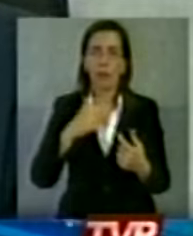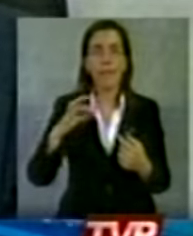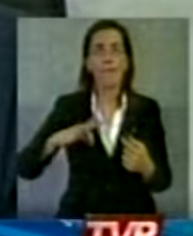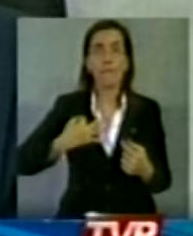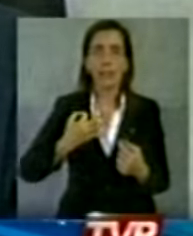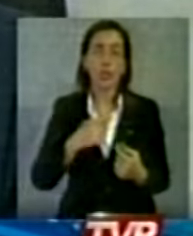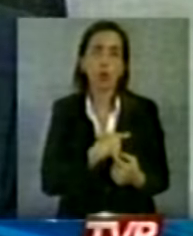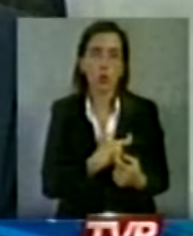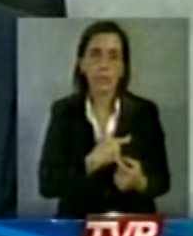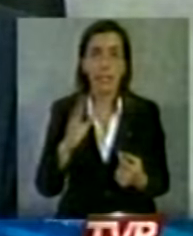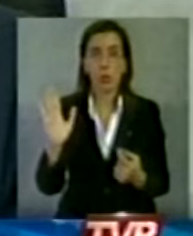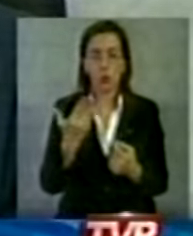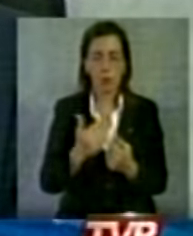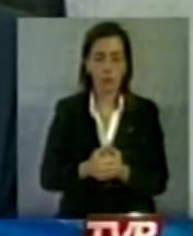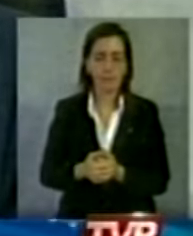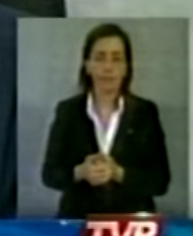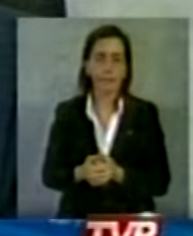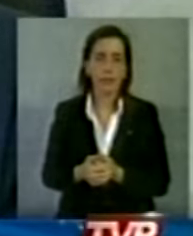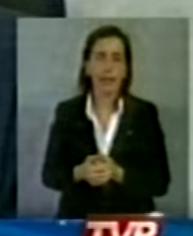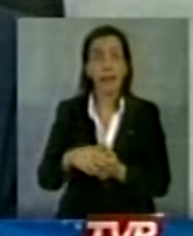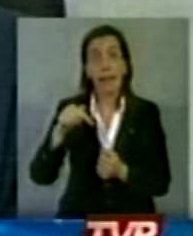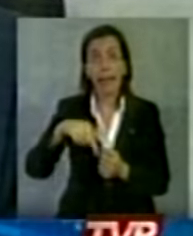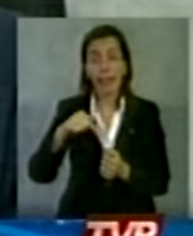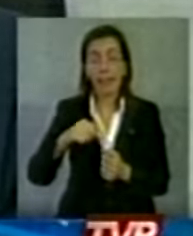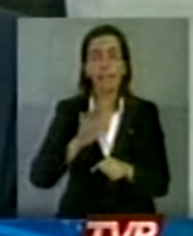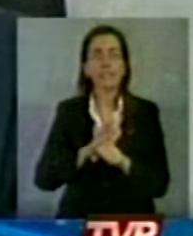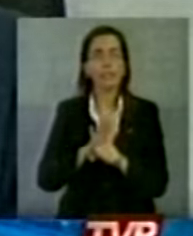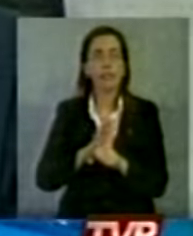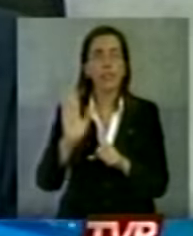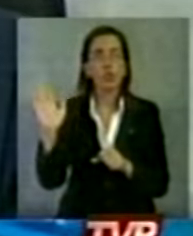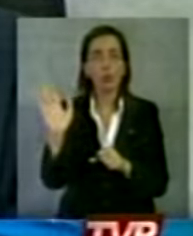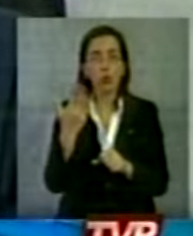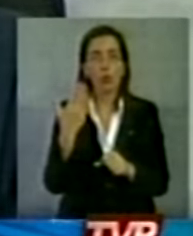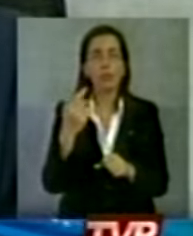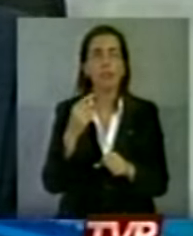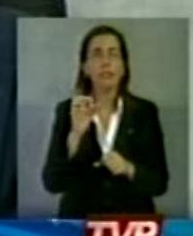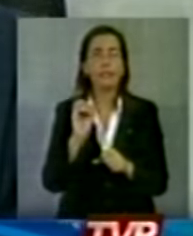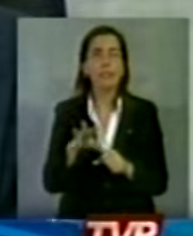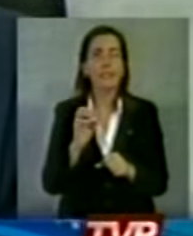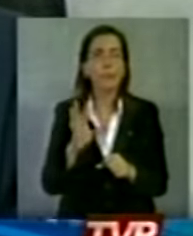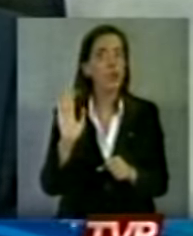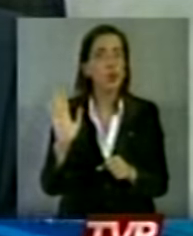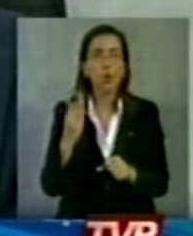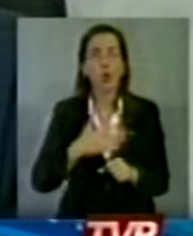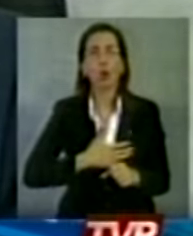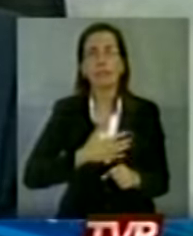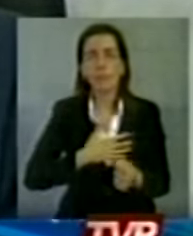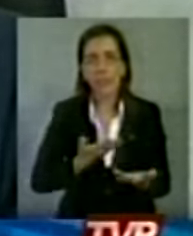social. Esta alegría de la convivencia es también lo que celebramos en este tiempo del Bicentenario.